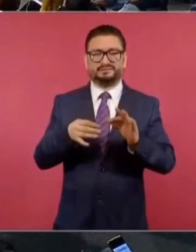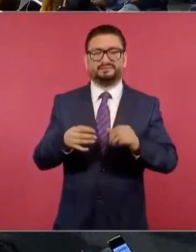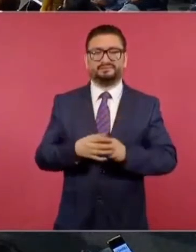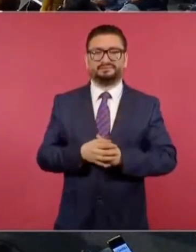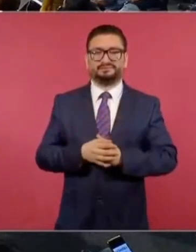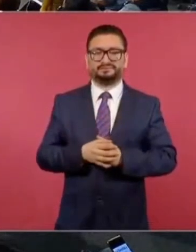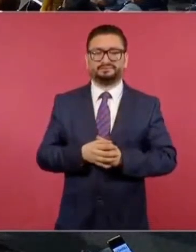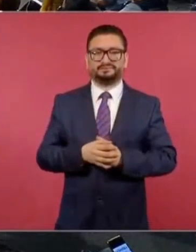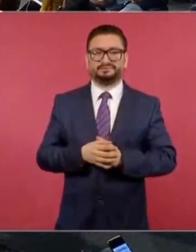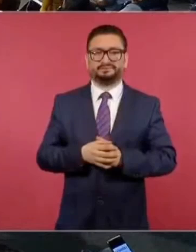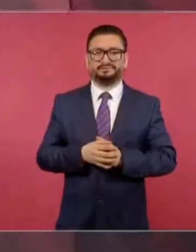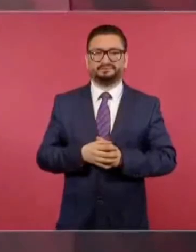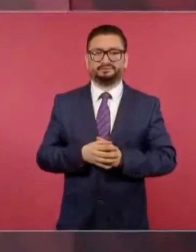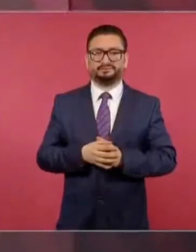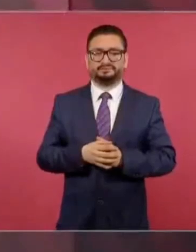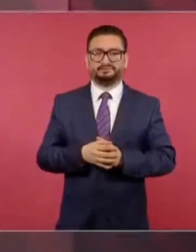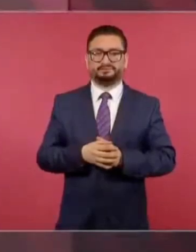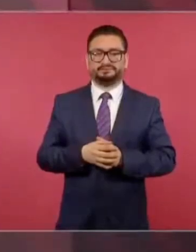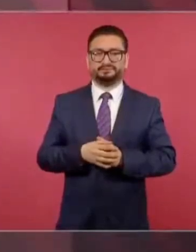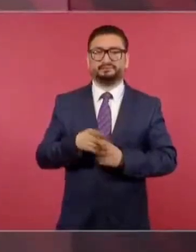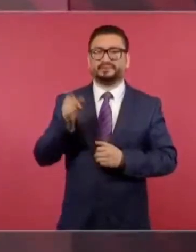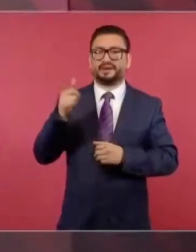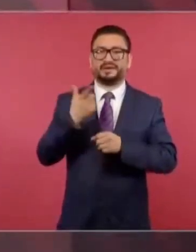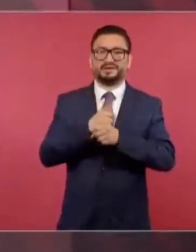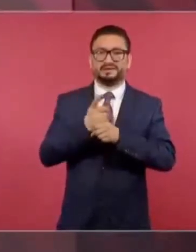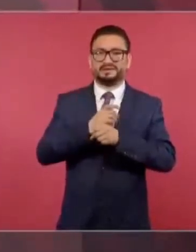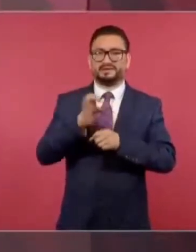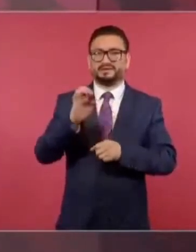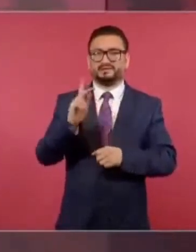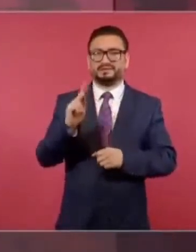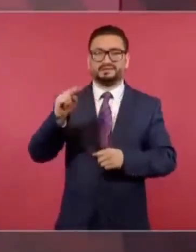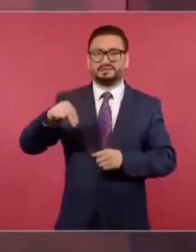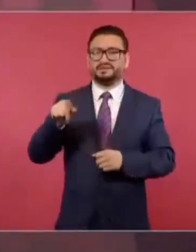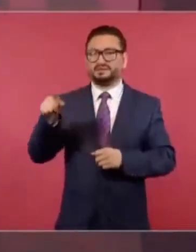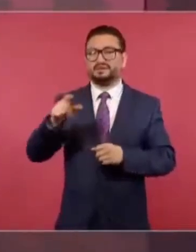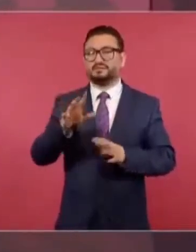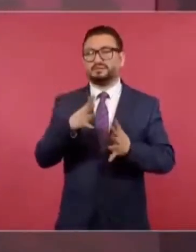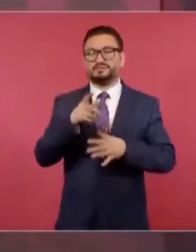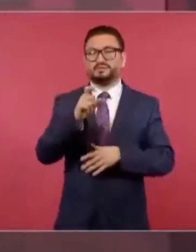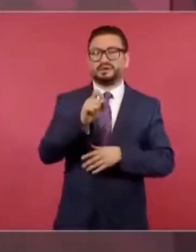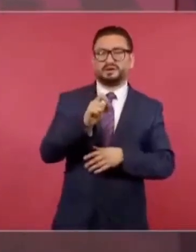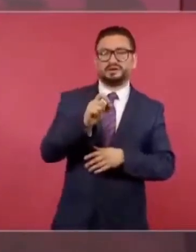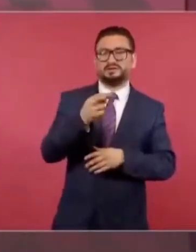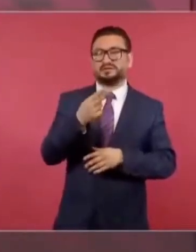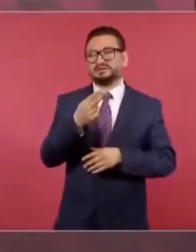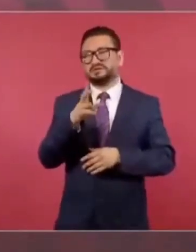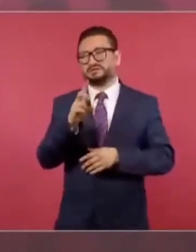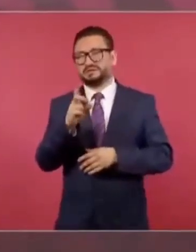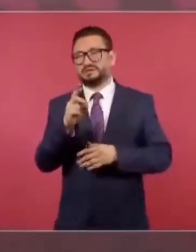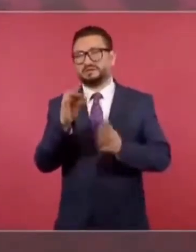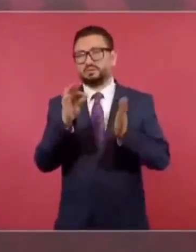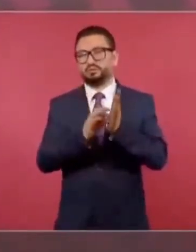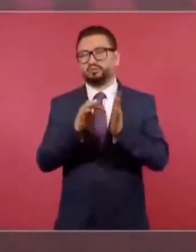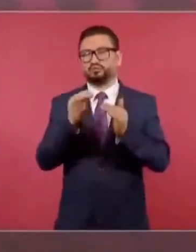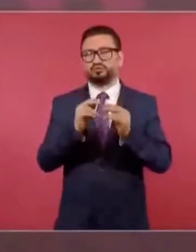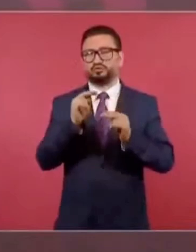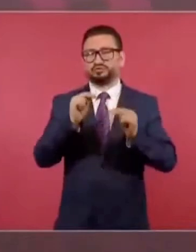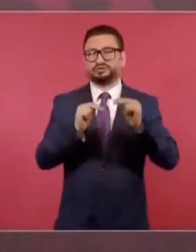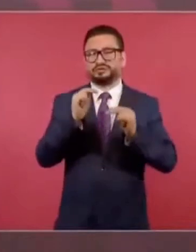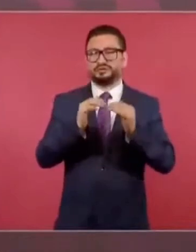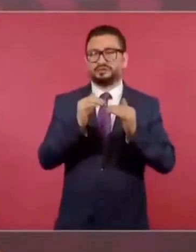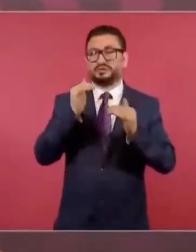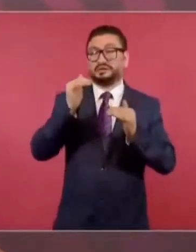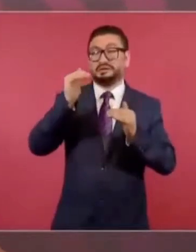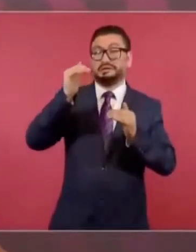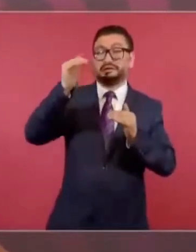de que el licenciado Peña Nieto lleva 20, 25, 30 puntos arriba, está en